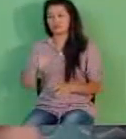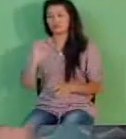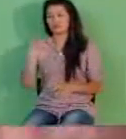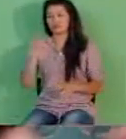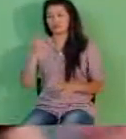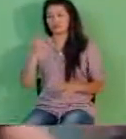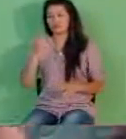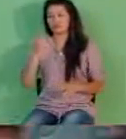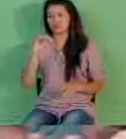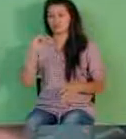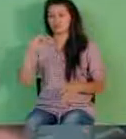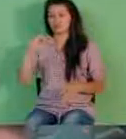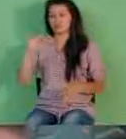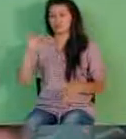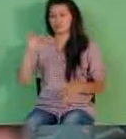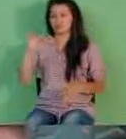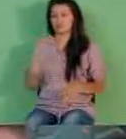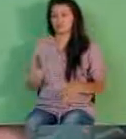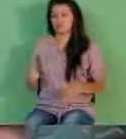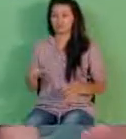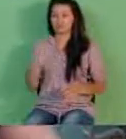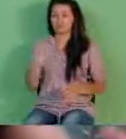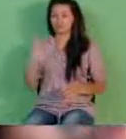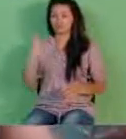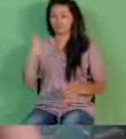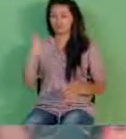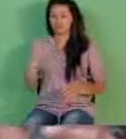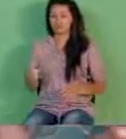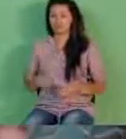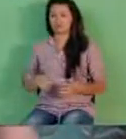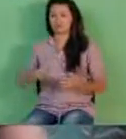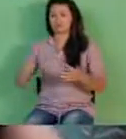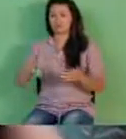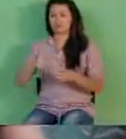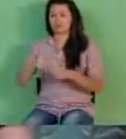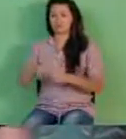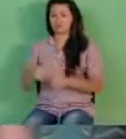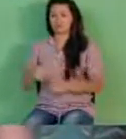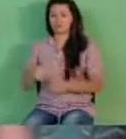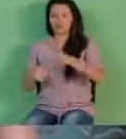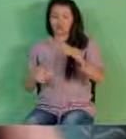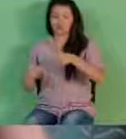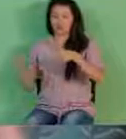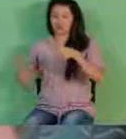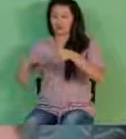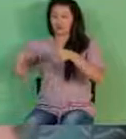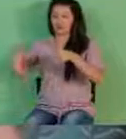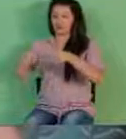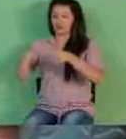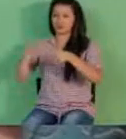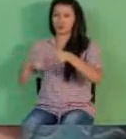por tradición en las incas utilizan algo que se llama umazonos sahumerio hombre cojan la coquita y